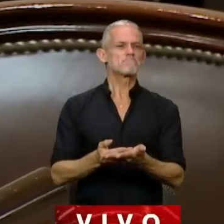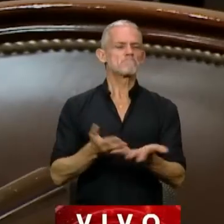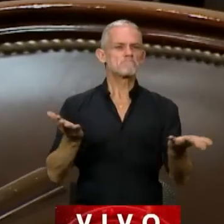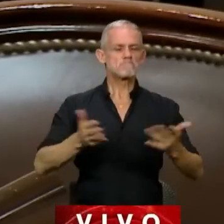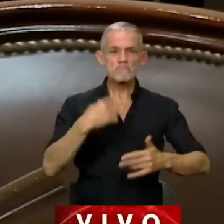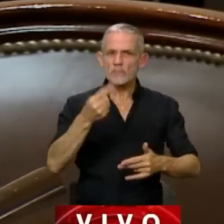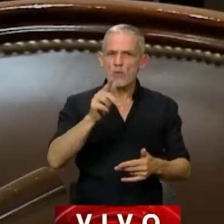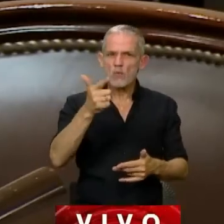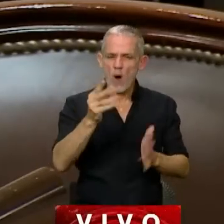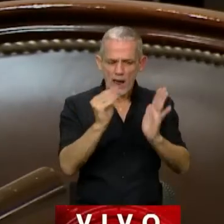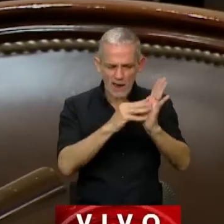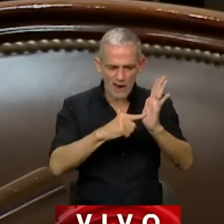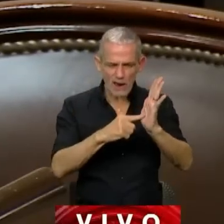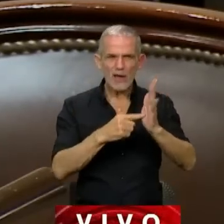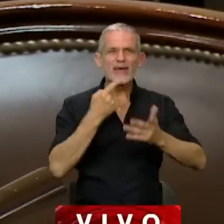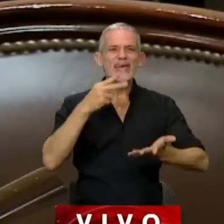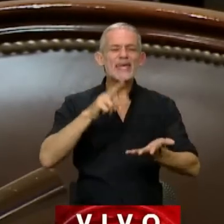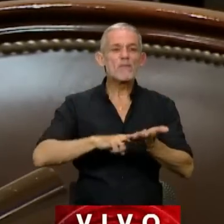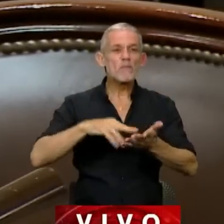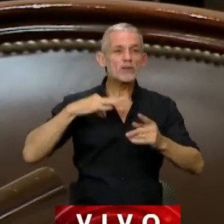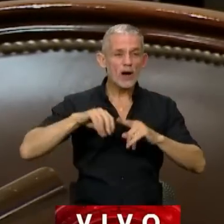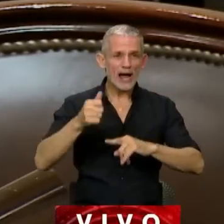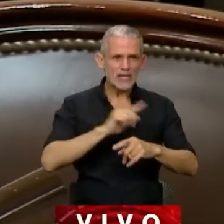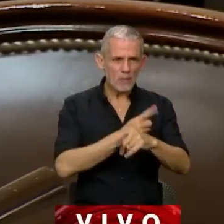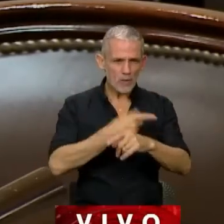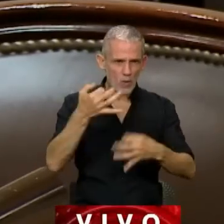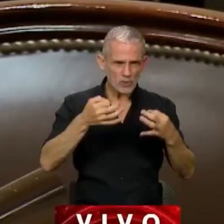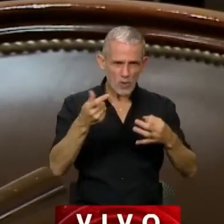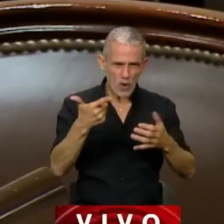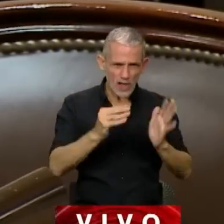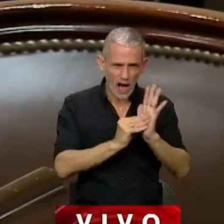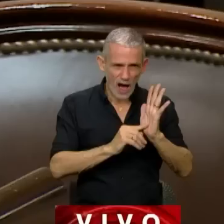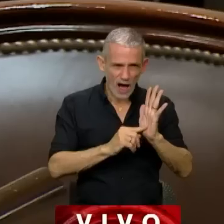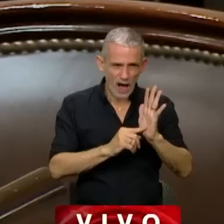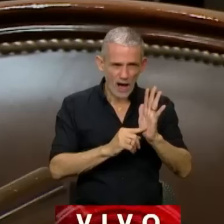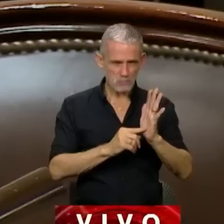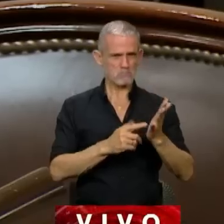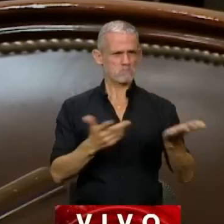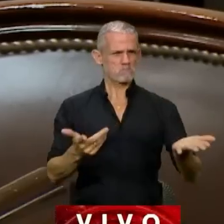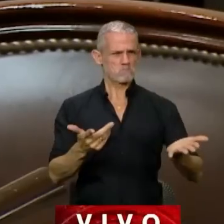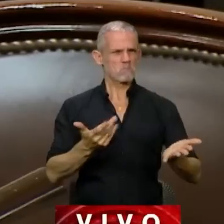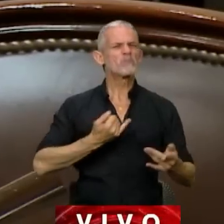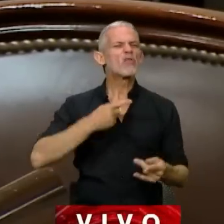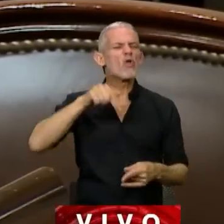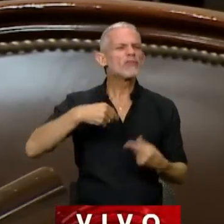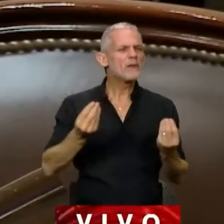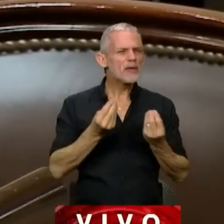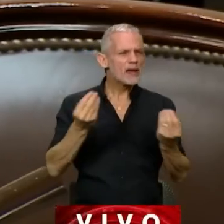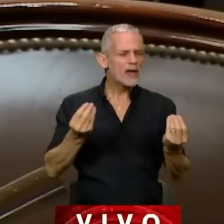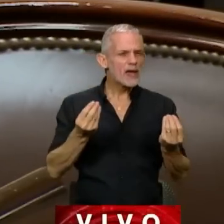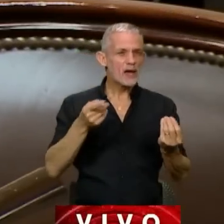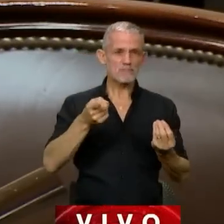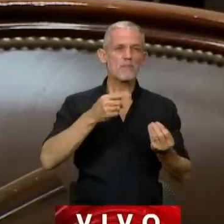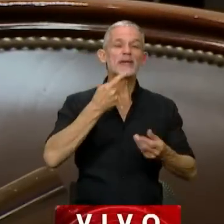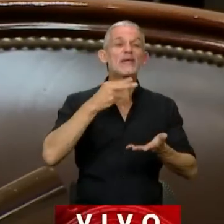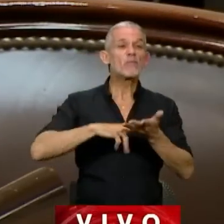No tenía el impuesto a las ganancias en el Poder Judicial. ¿Saben de dónde salió